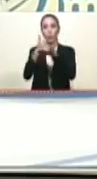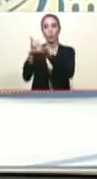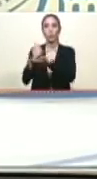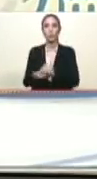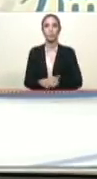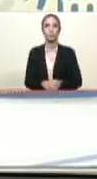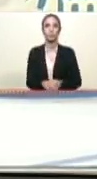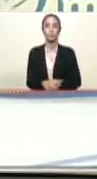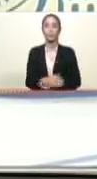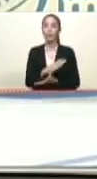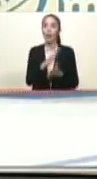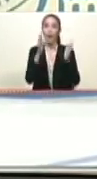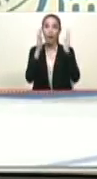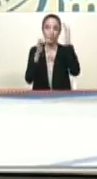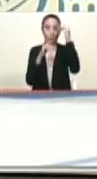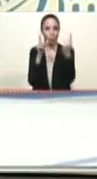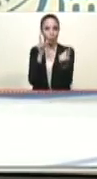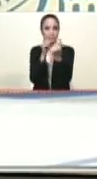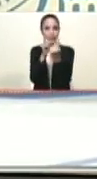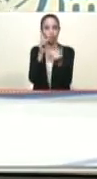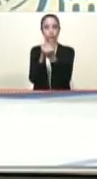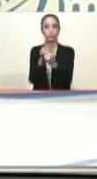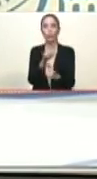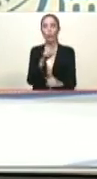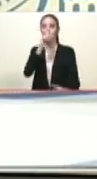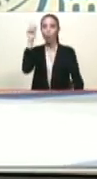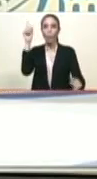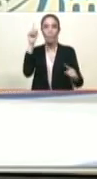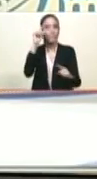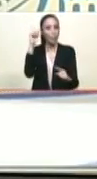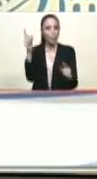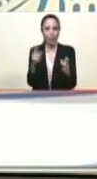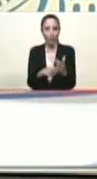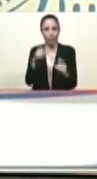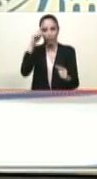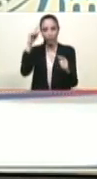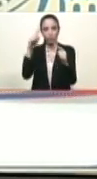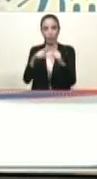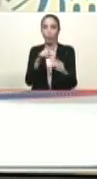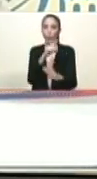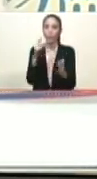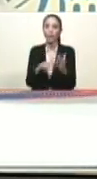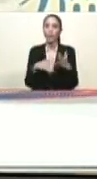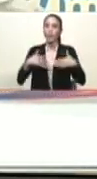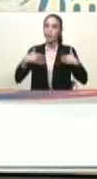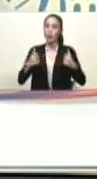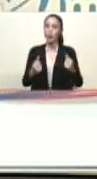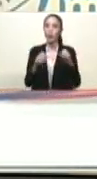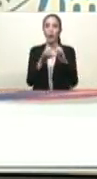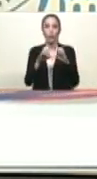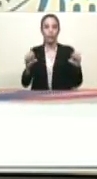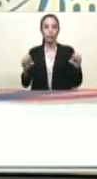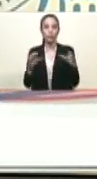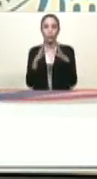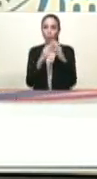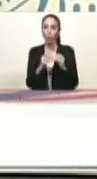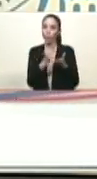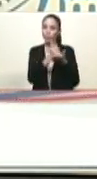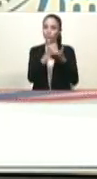tiene que ser integral, lo vamos a lograr, integral, la salud, la educación para toda la